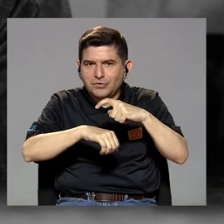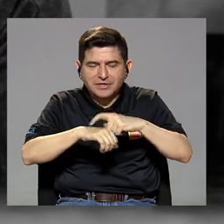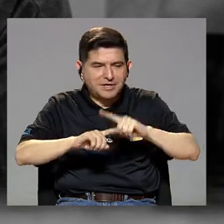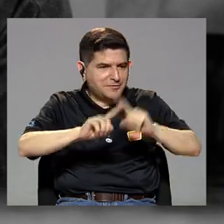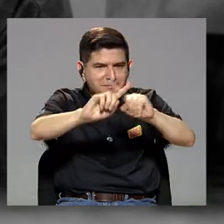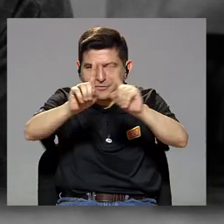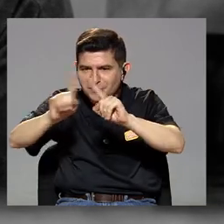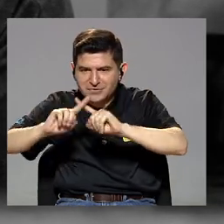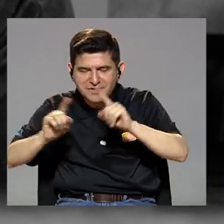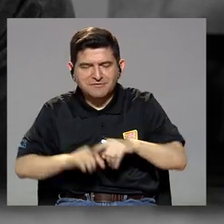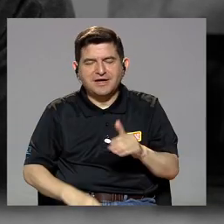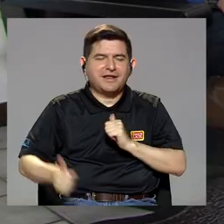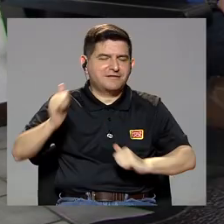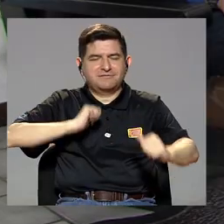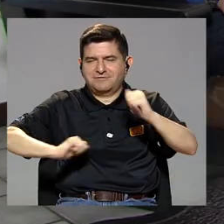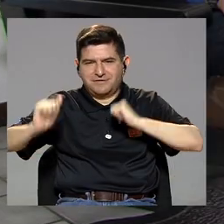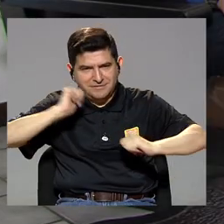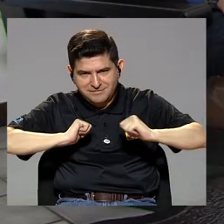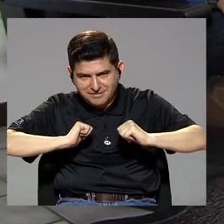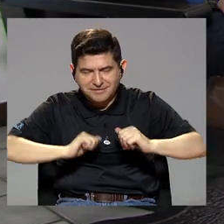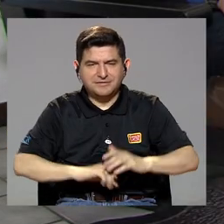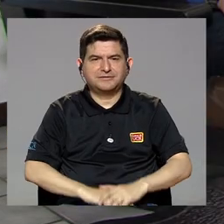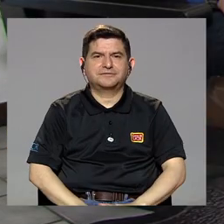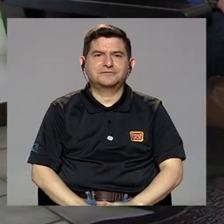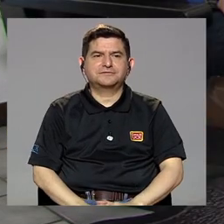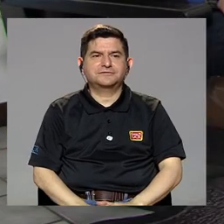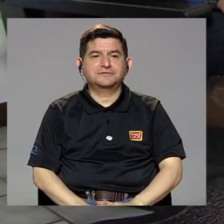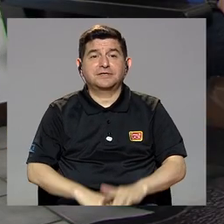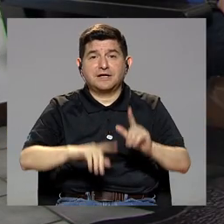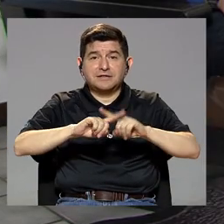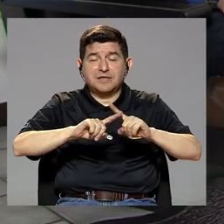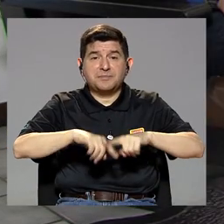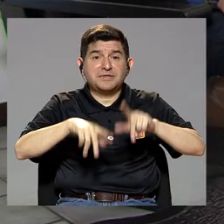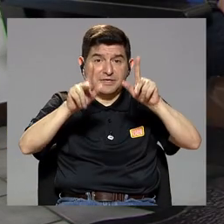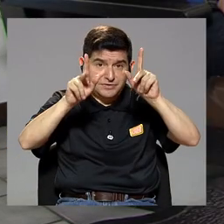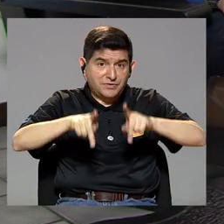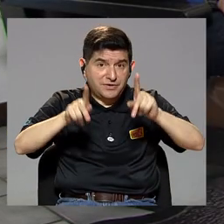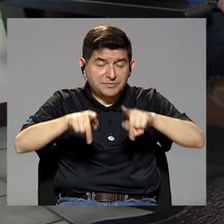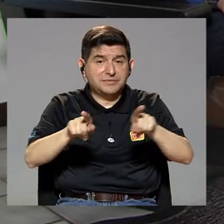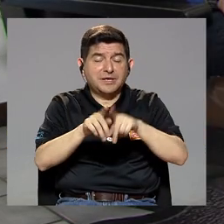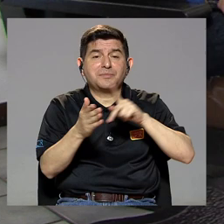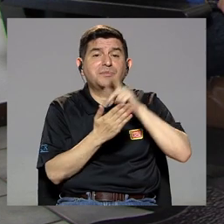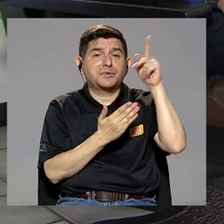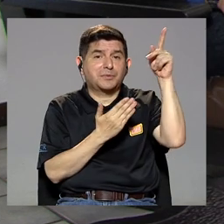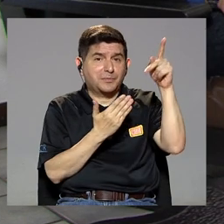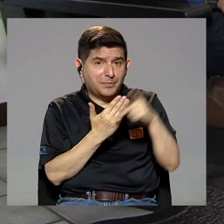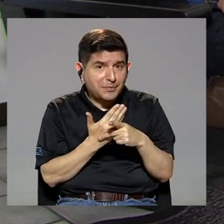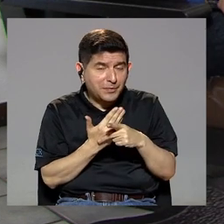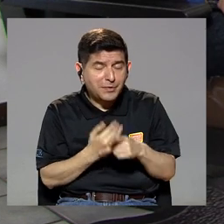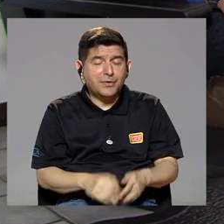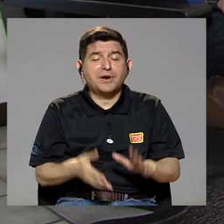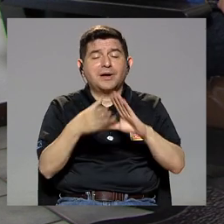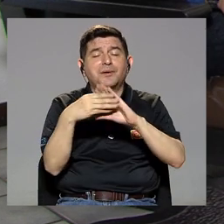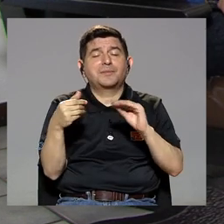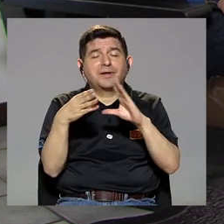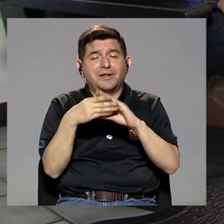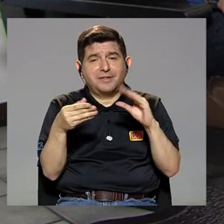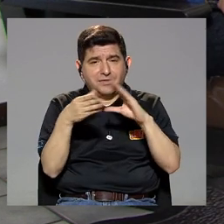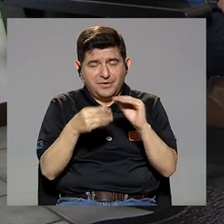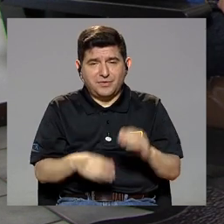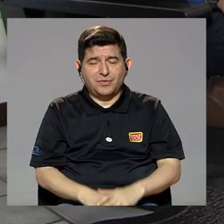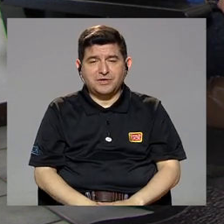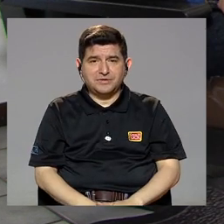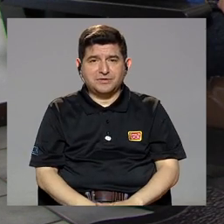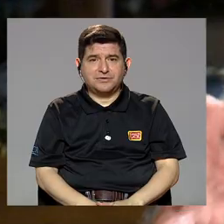diferentes dramatizaciones según el cliente también había un programa de cuentos que se llamaba